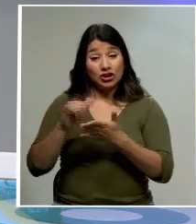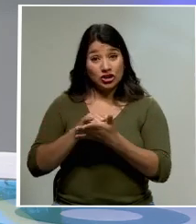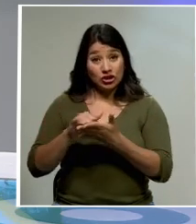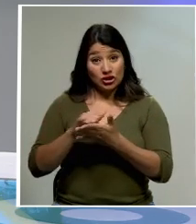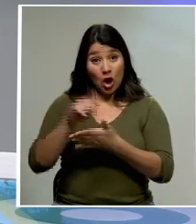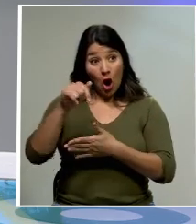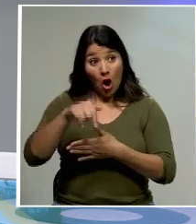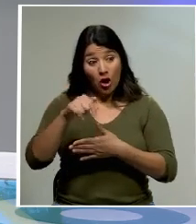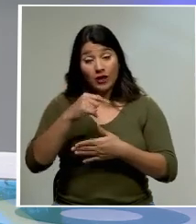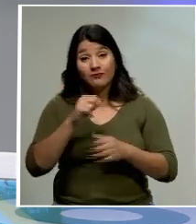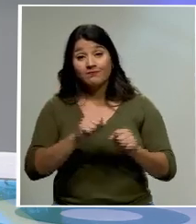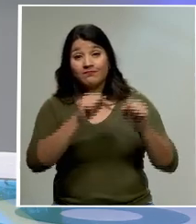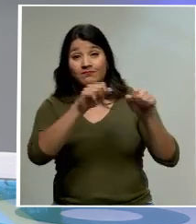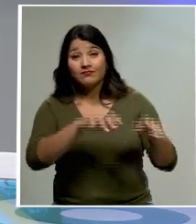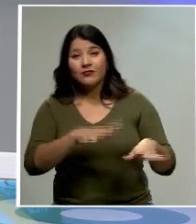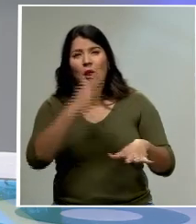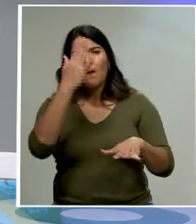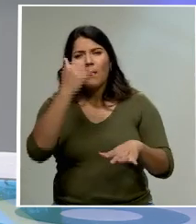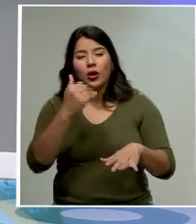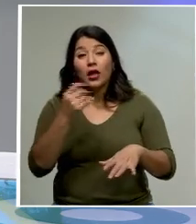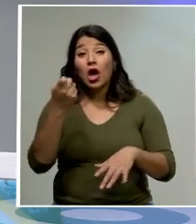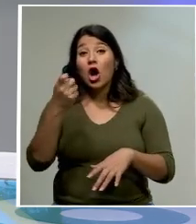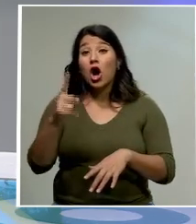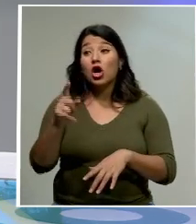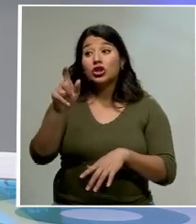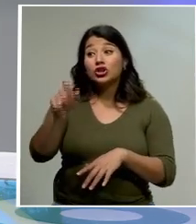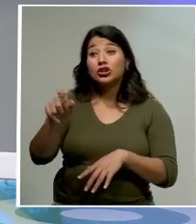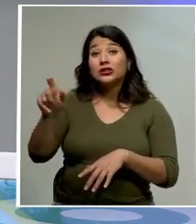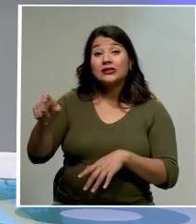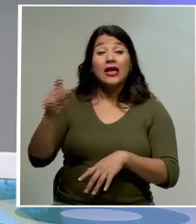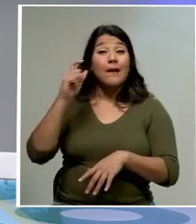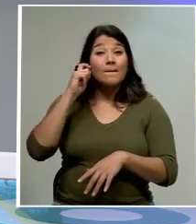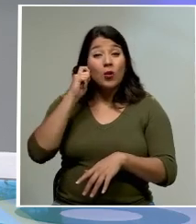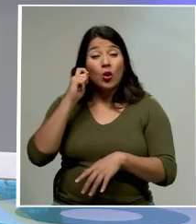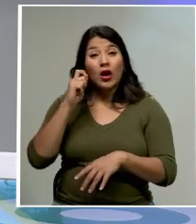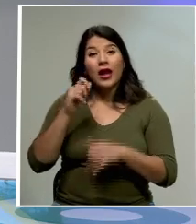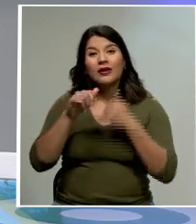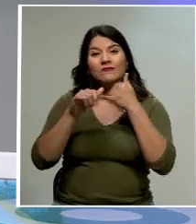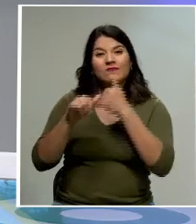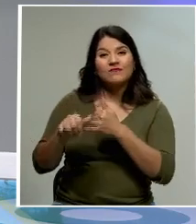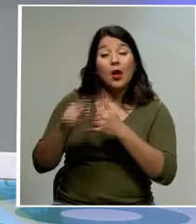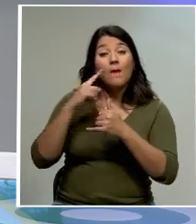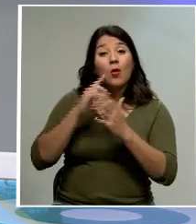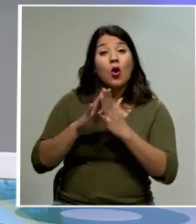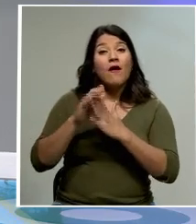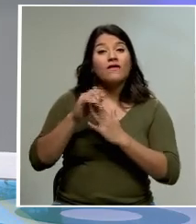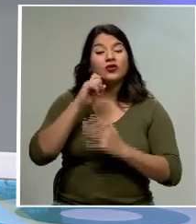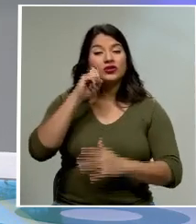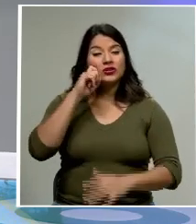renuncia después de que 11 mujeres lo acusaron de acoso sexual.